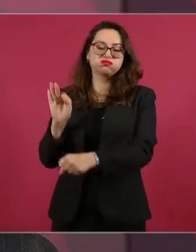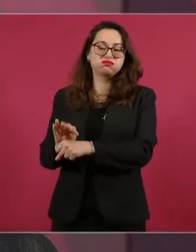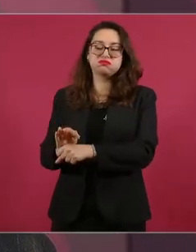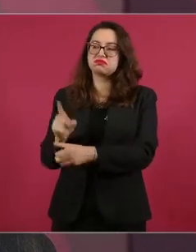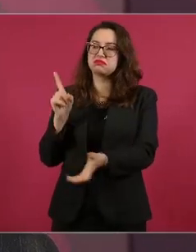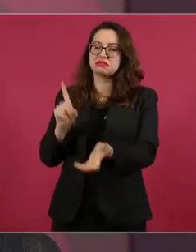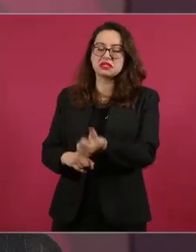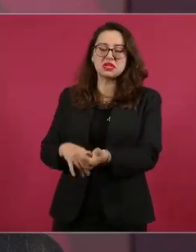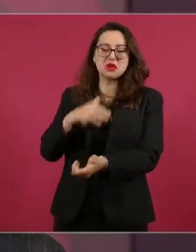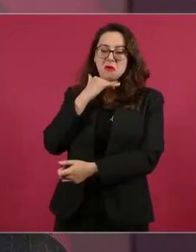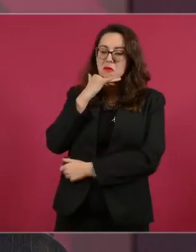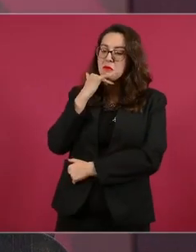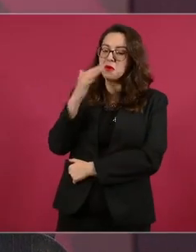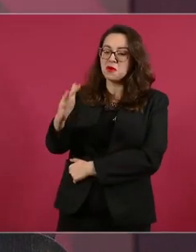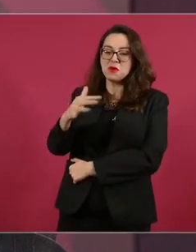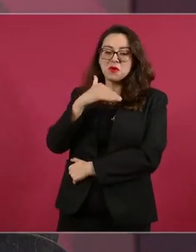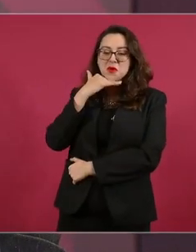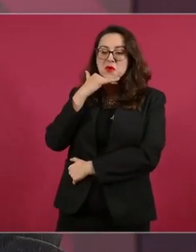podrido.